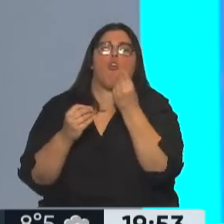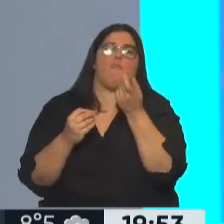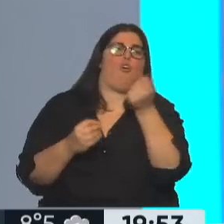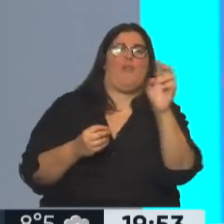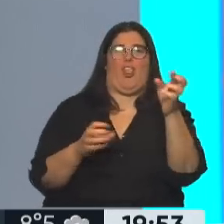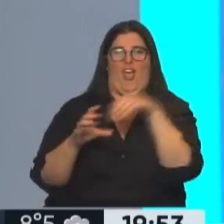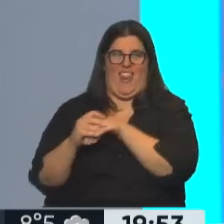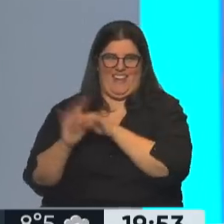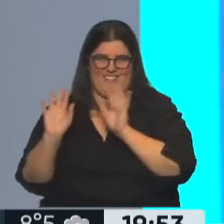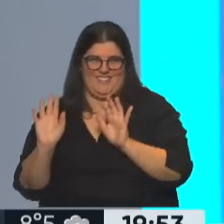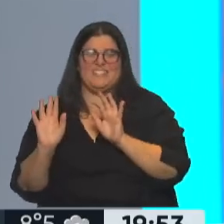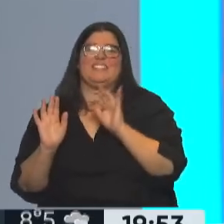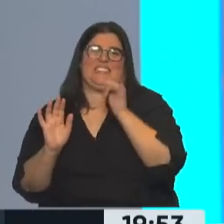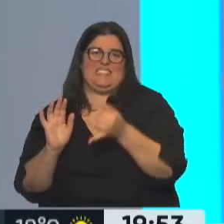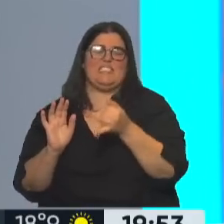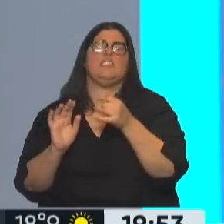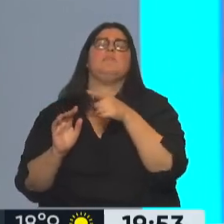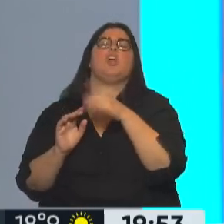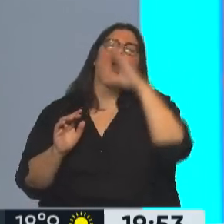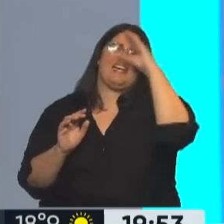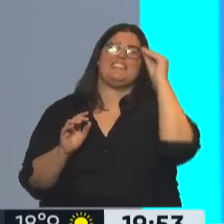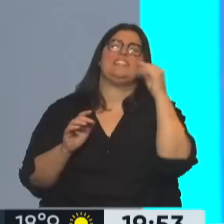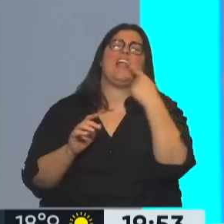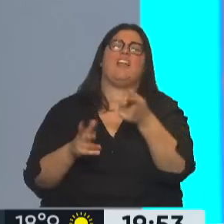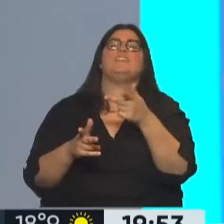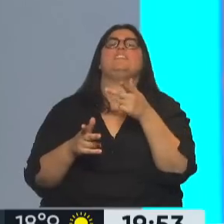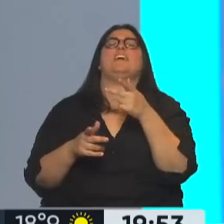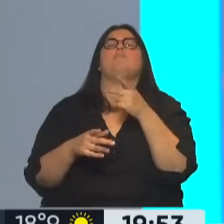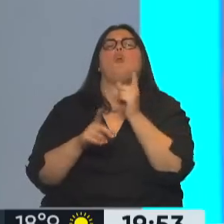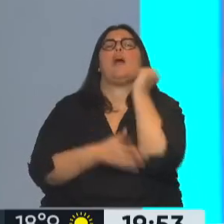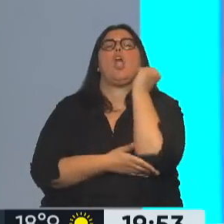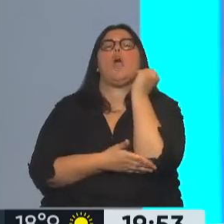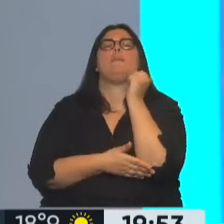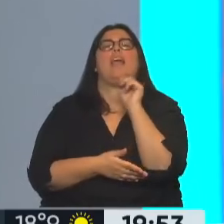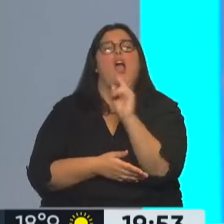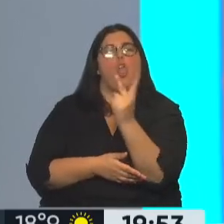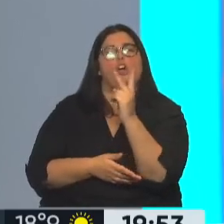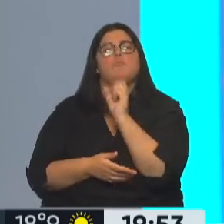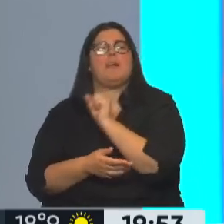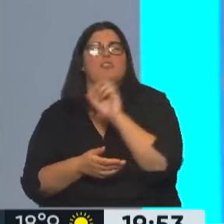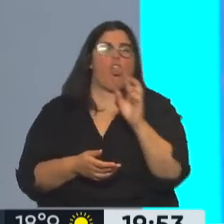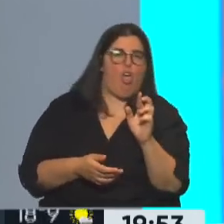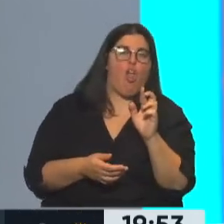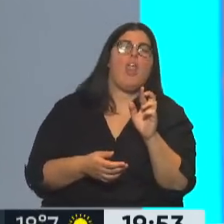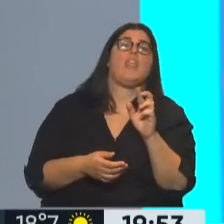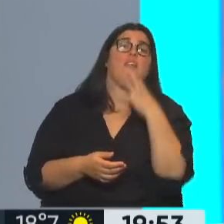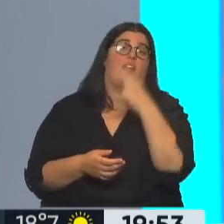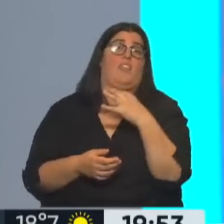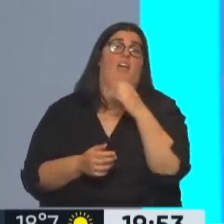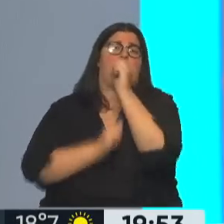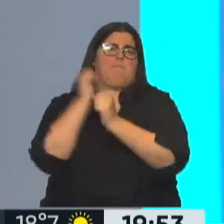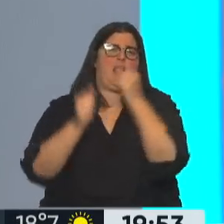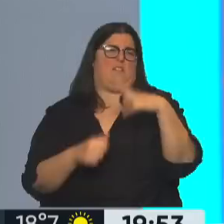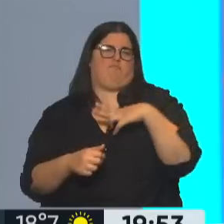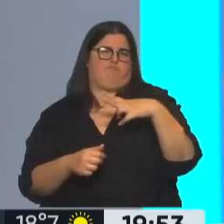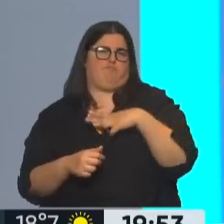diría, en esta dinámica que plantea Cristina de la economía bimonetaria, es que sobre todo los grandes oligopolios de la Argentina, cuando ganan plata,